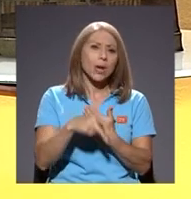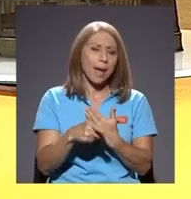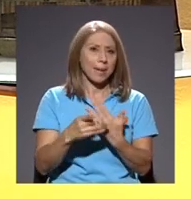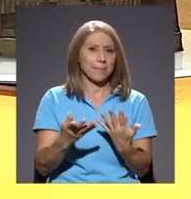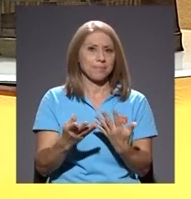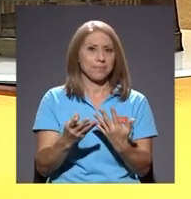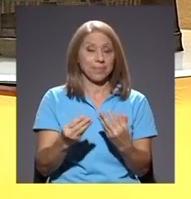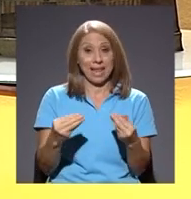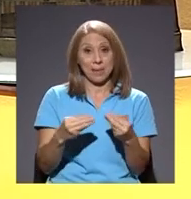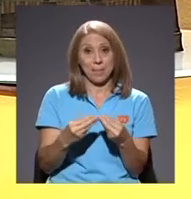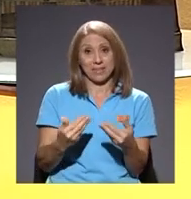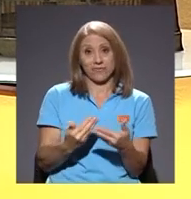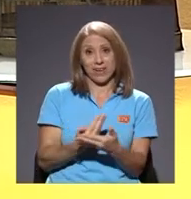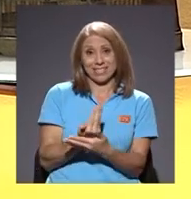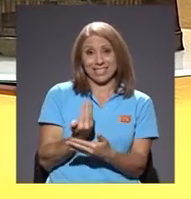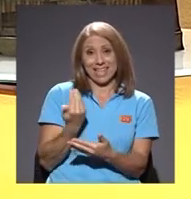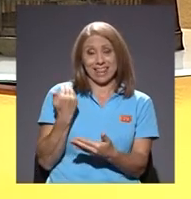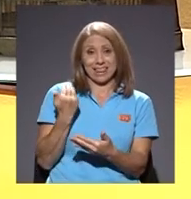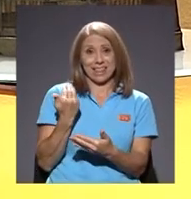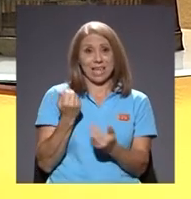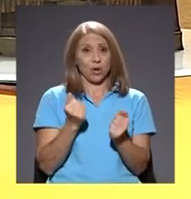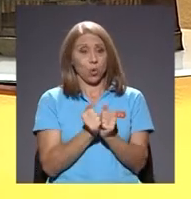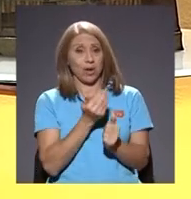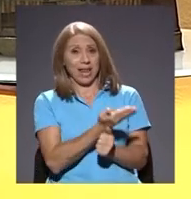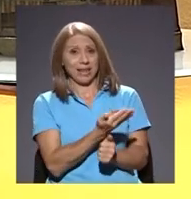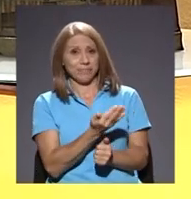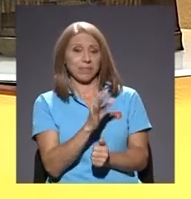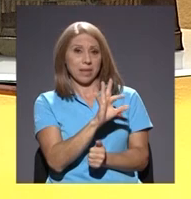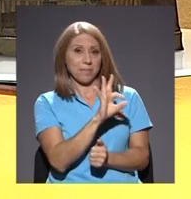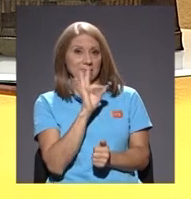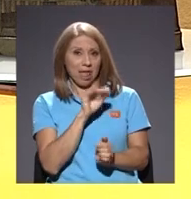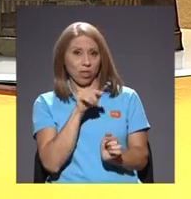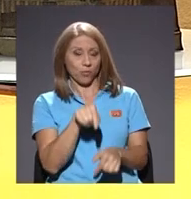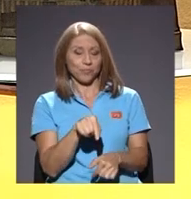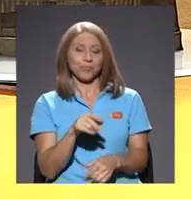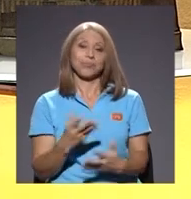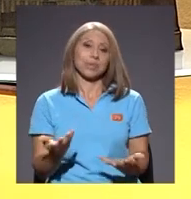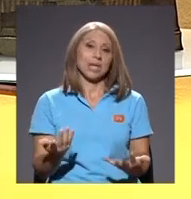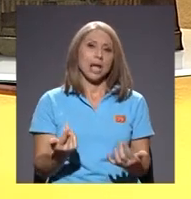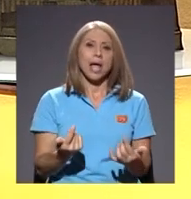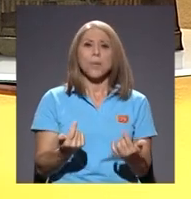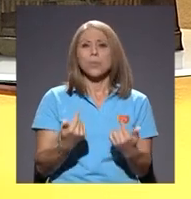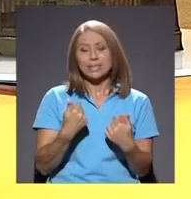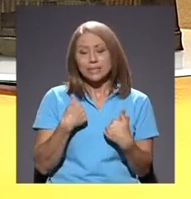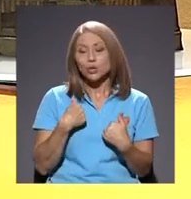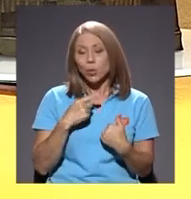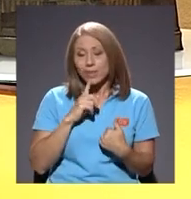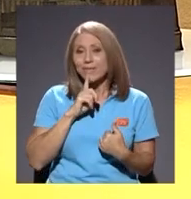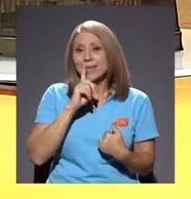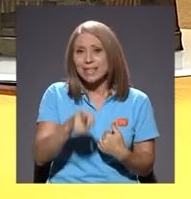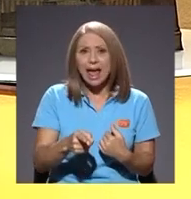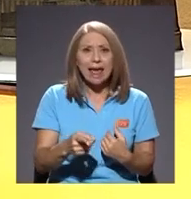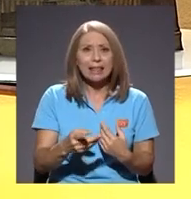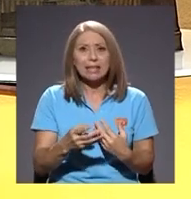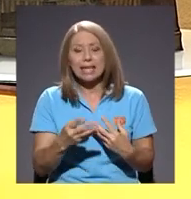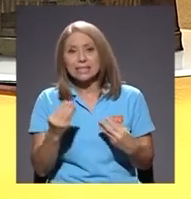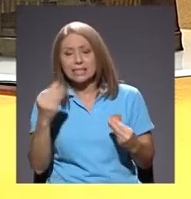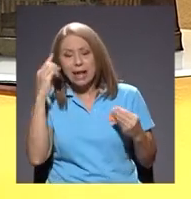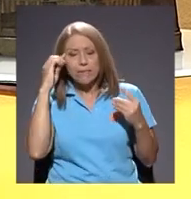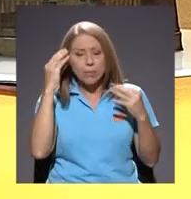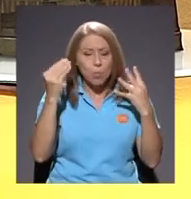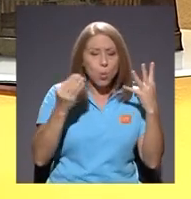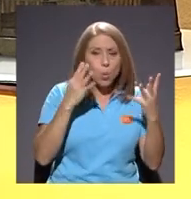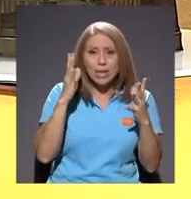que hicimos con él como invitado la verdad es que yo estaba muy catastrofista lo confieso